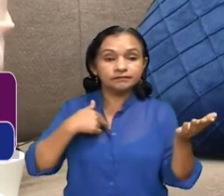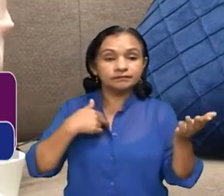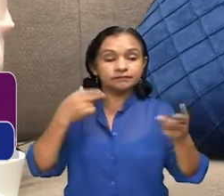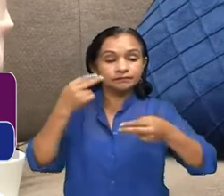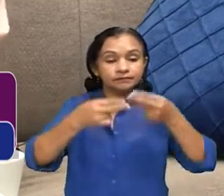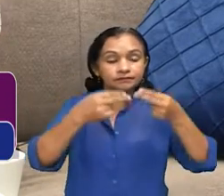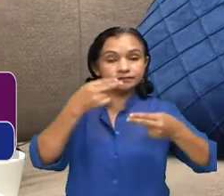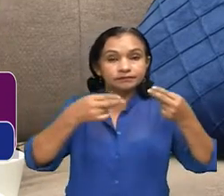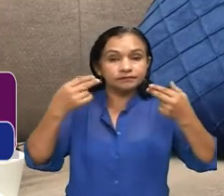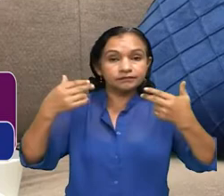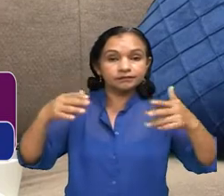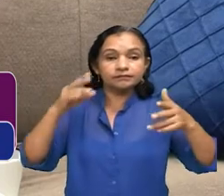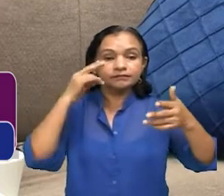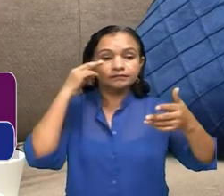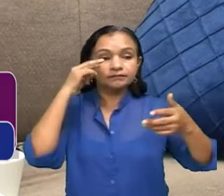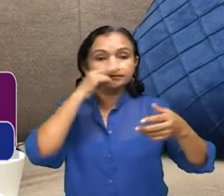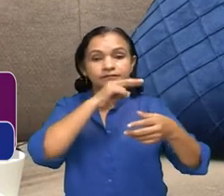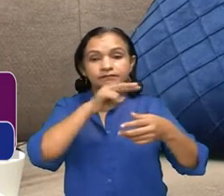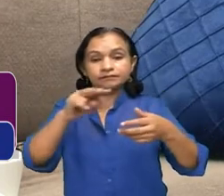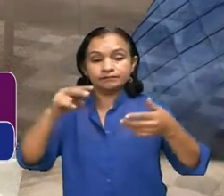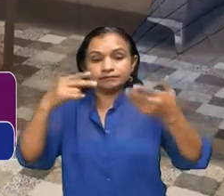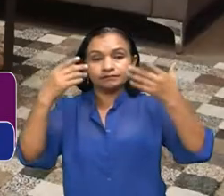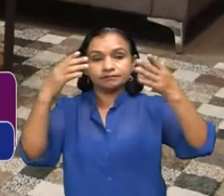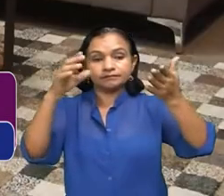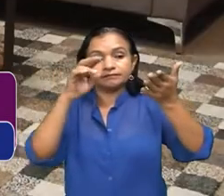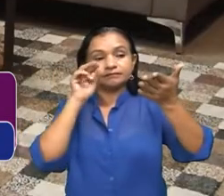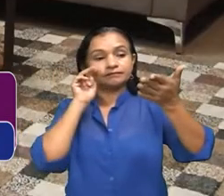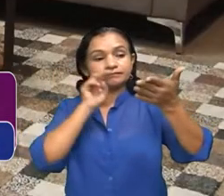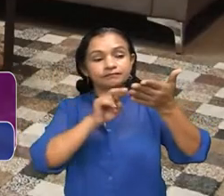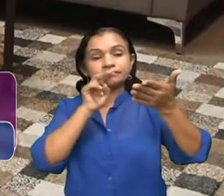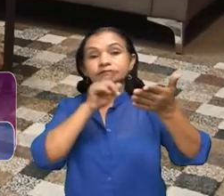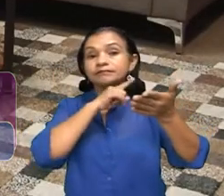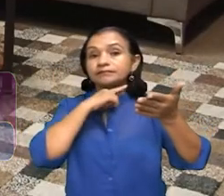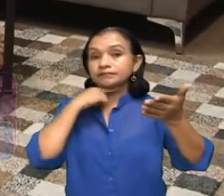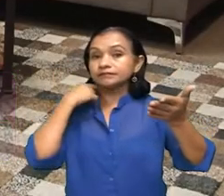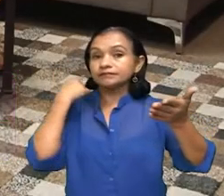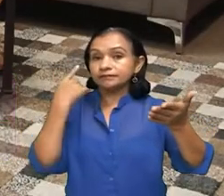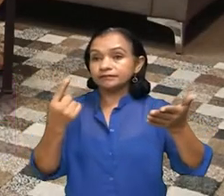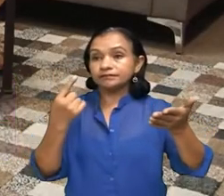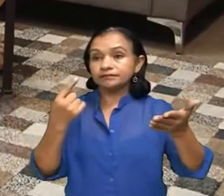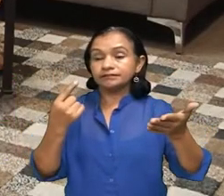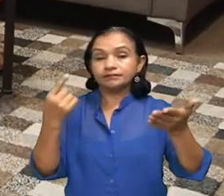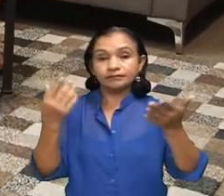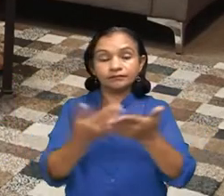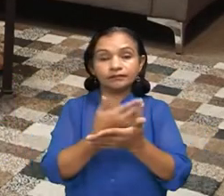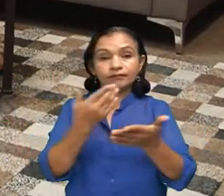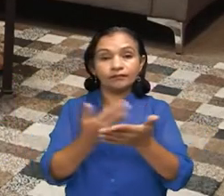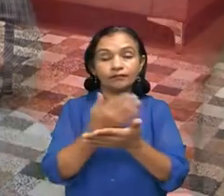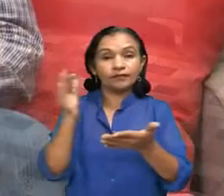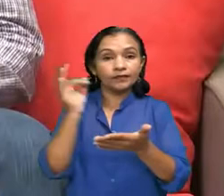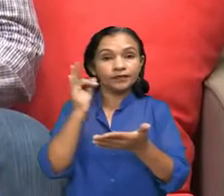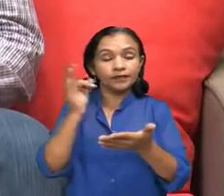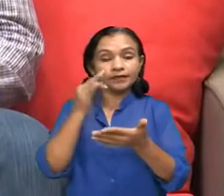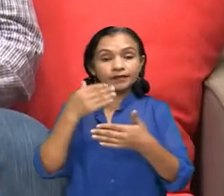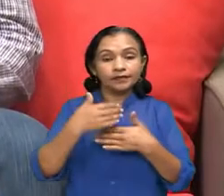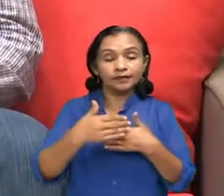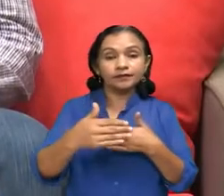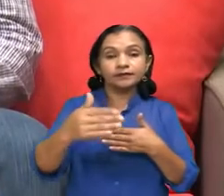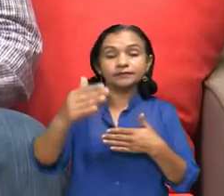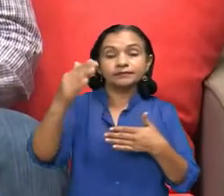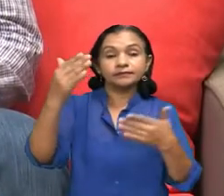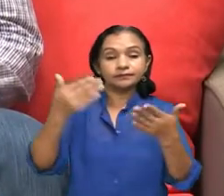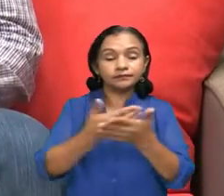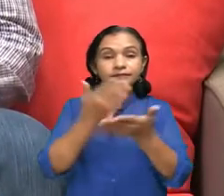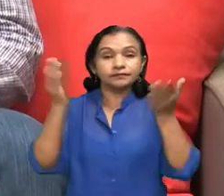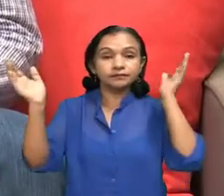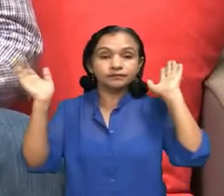de personas nos estén viendo. Y sin duda alguna realidades también, porque plantan nuevos retos a partir de estos nuevos